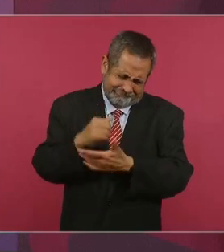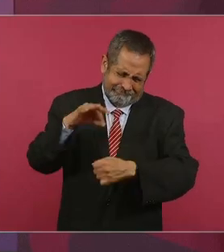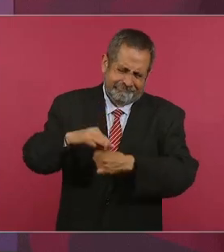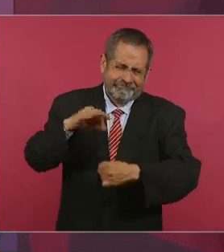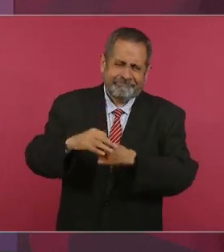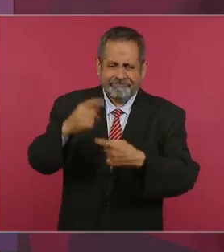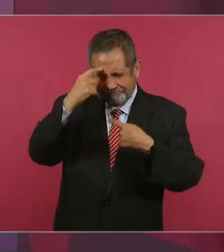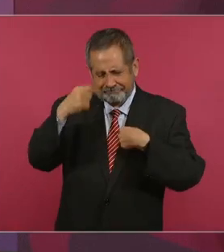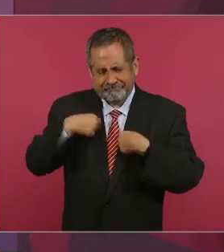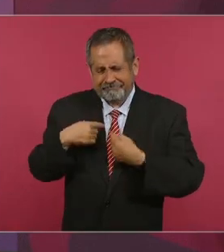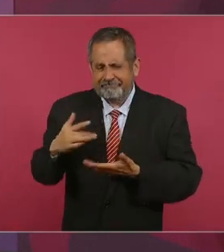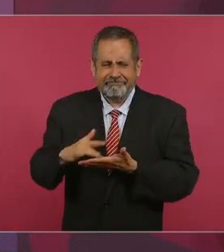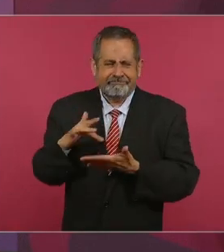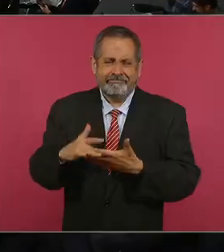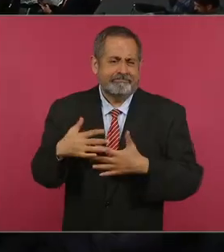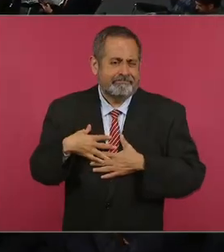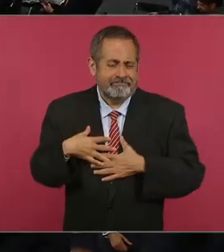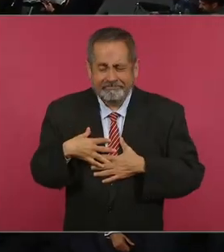O sea,